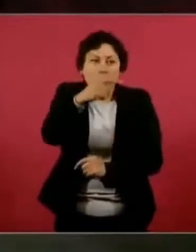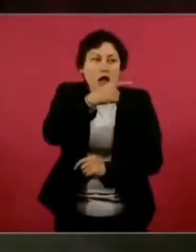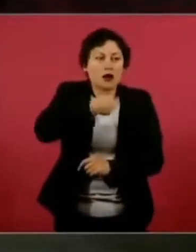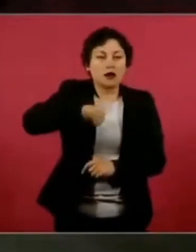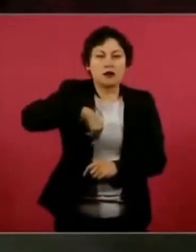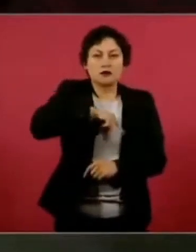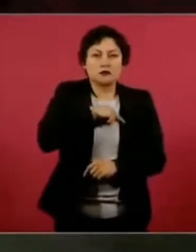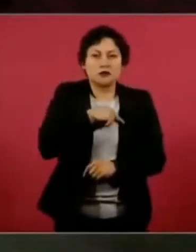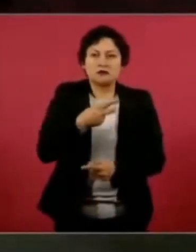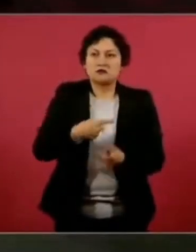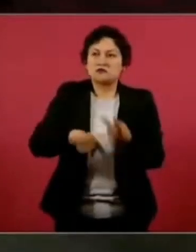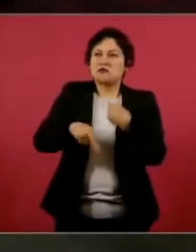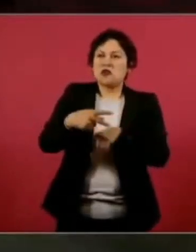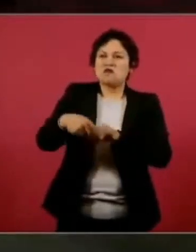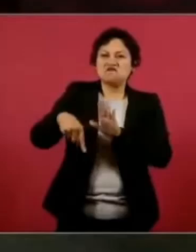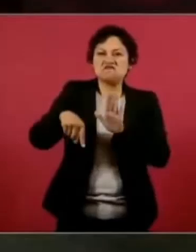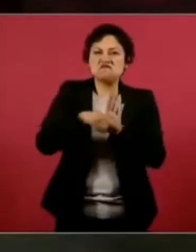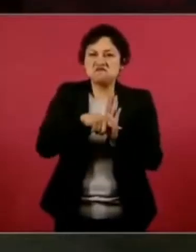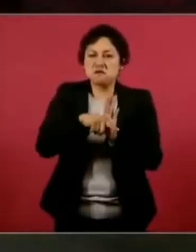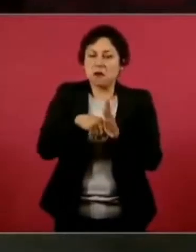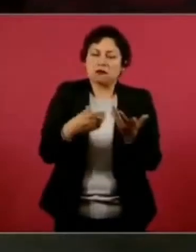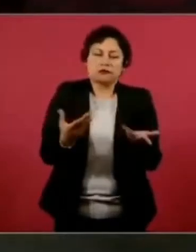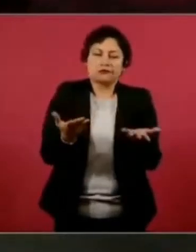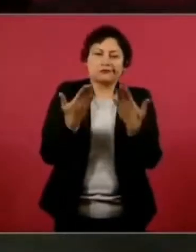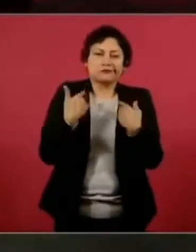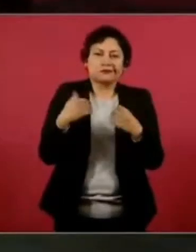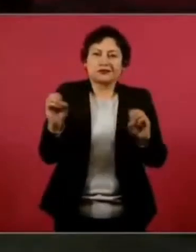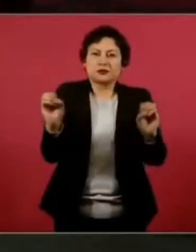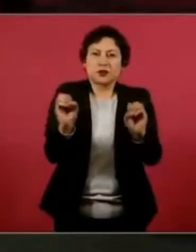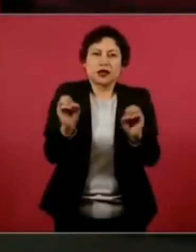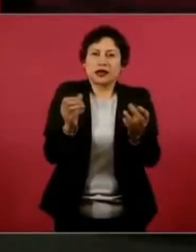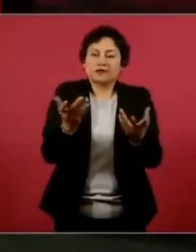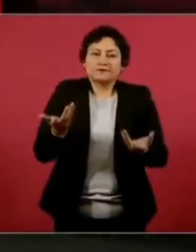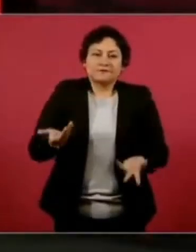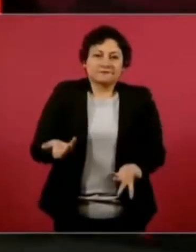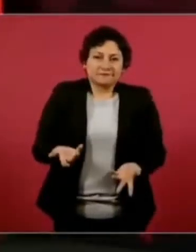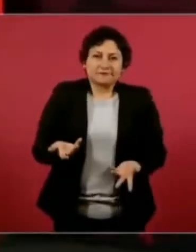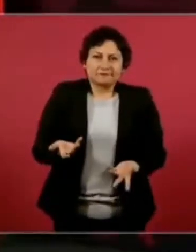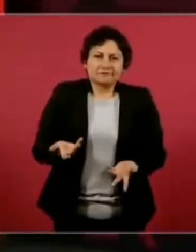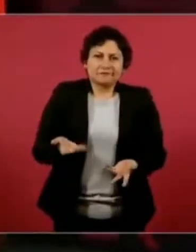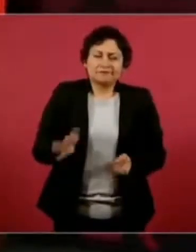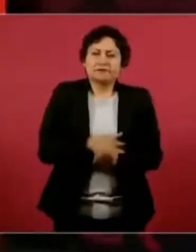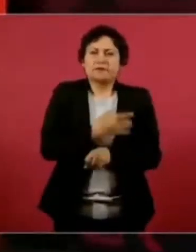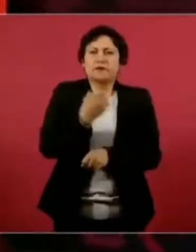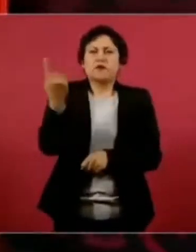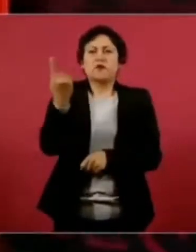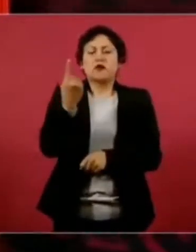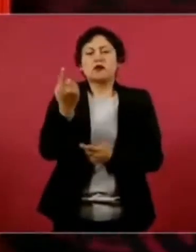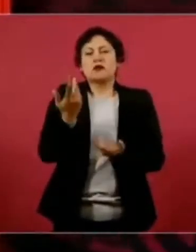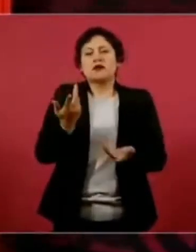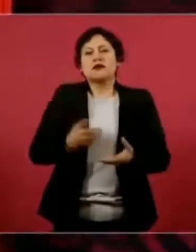efectos nocivos. Hemos logrado